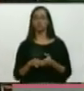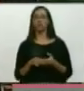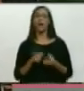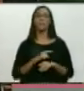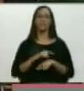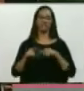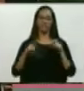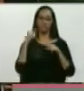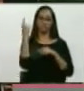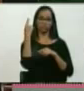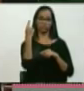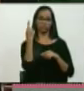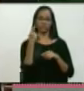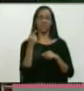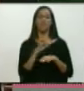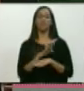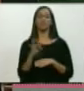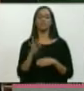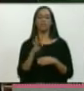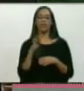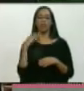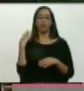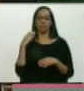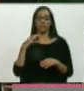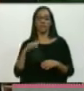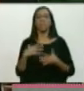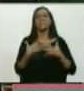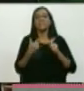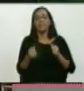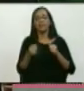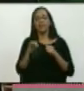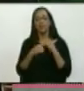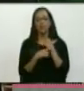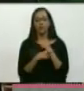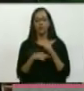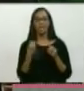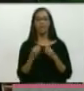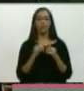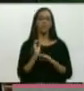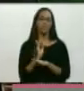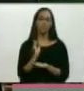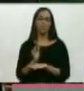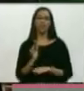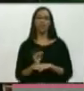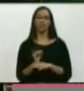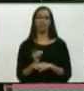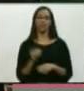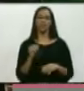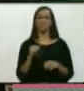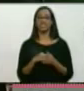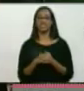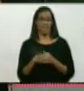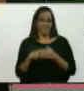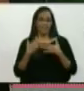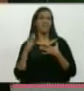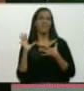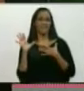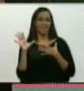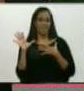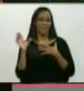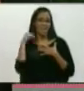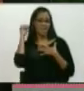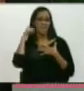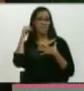mandado helicópteros a la frontera colombiana para rescatar a Guaidó. Es como el guardaespaldas, es como Whitney Houston y la película esa.